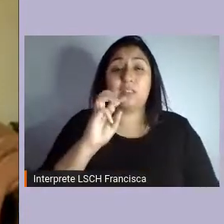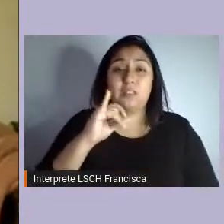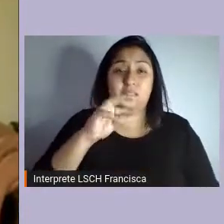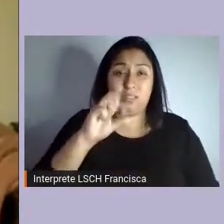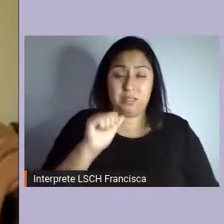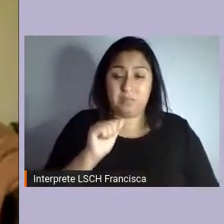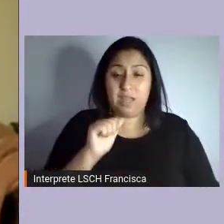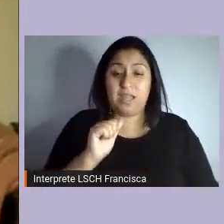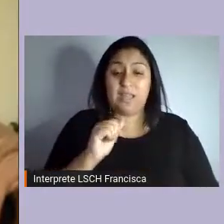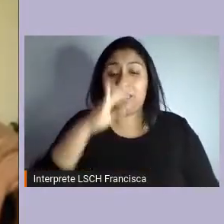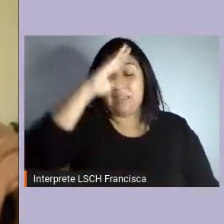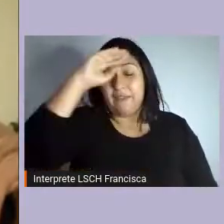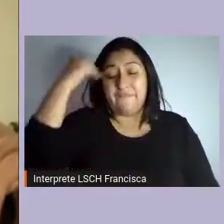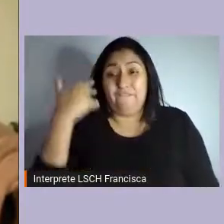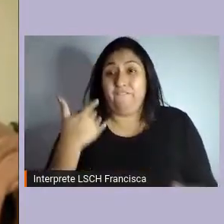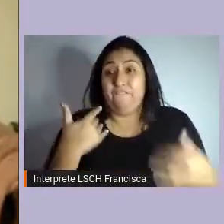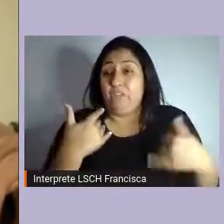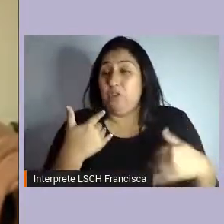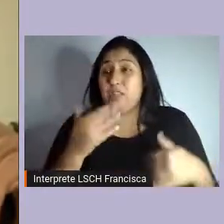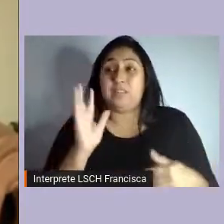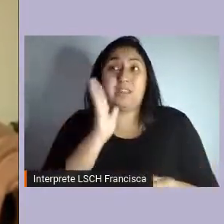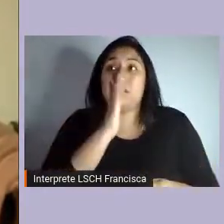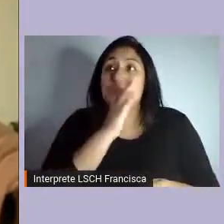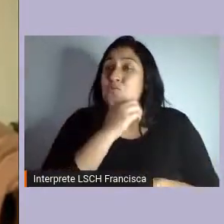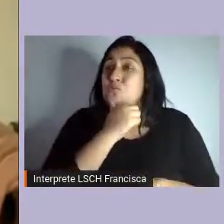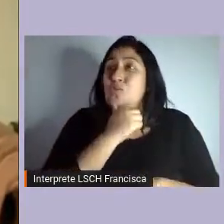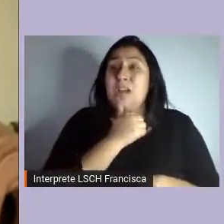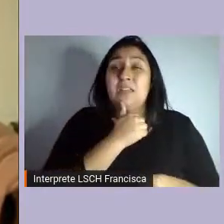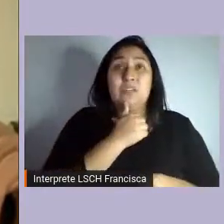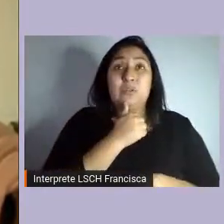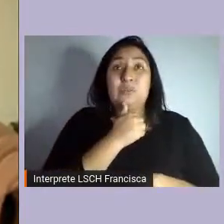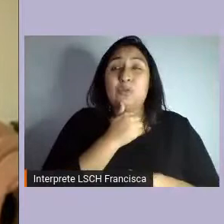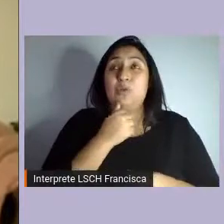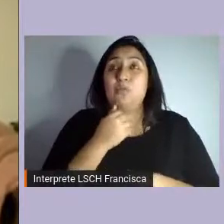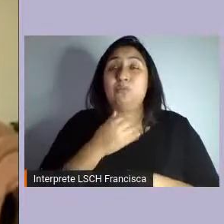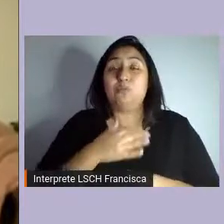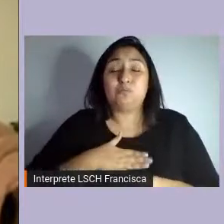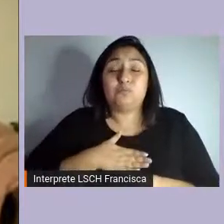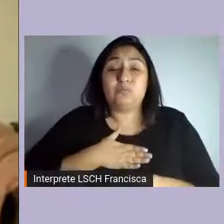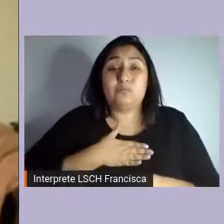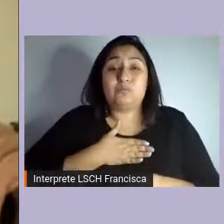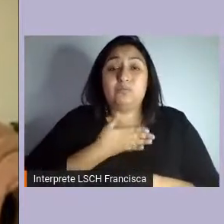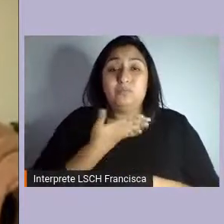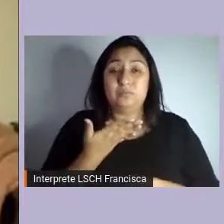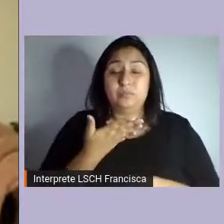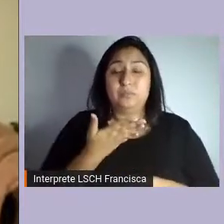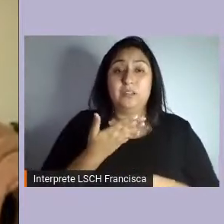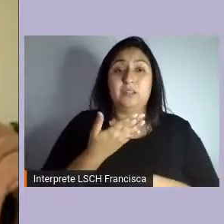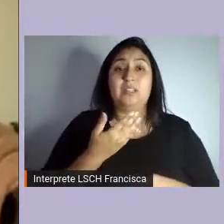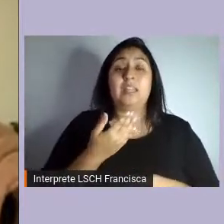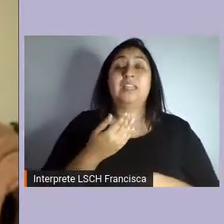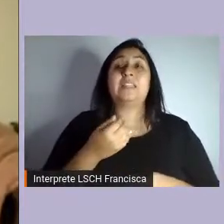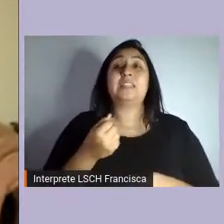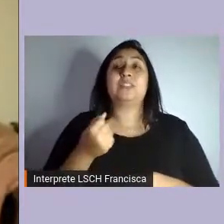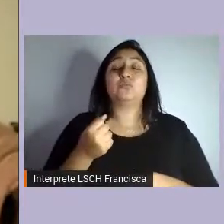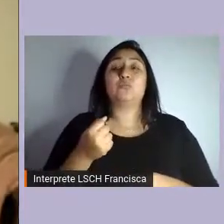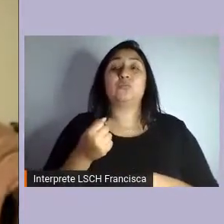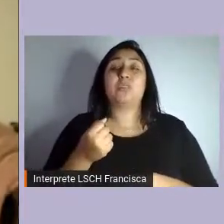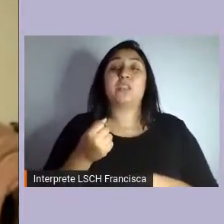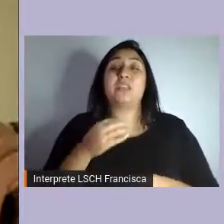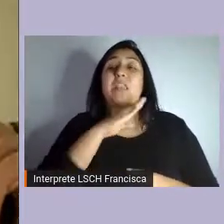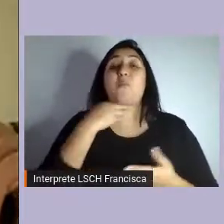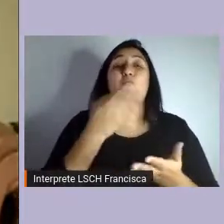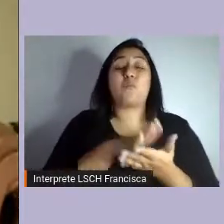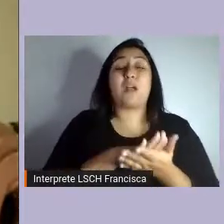muerte, que tuvo lugar de manera bastante trágica cuando ella está en su primer viaje en Europa. Entonces, la